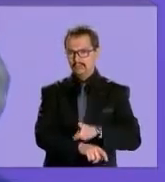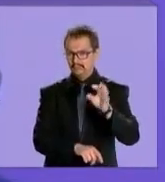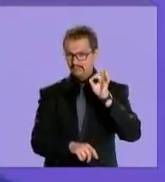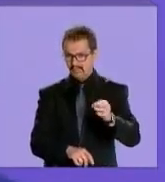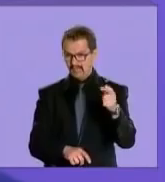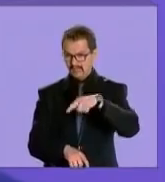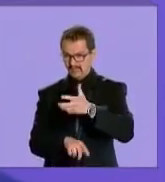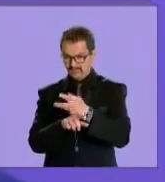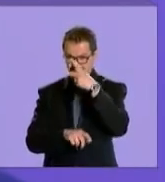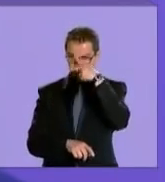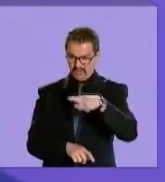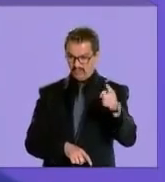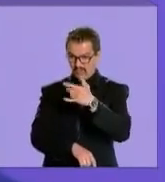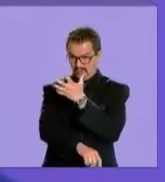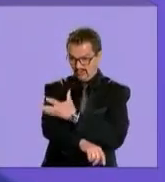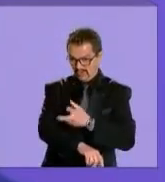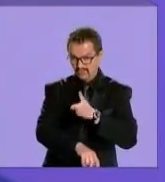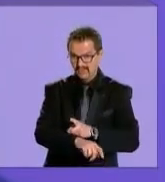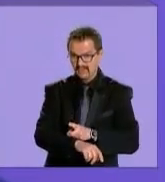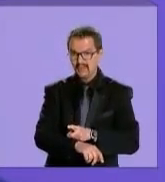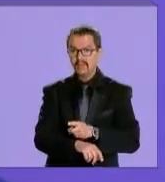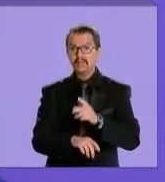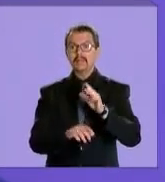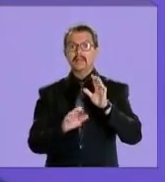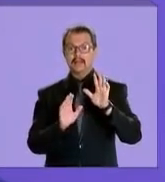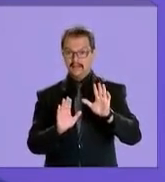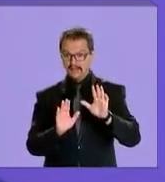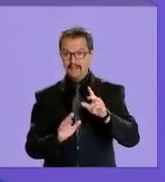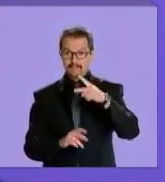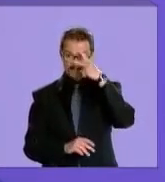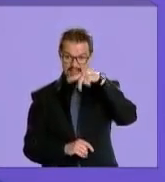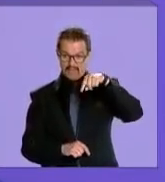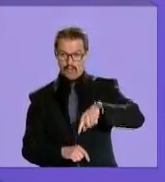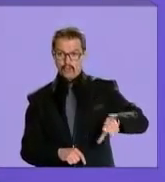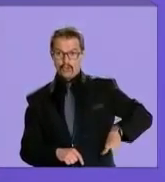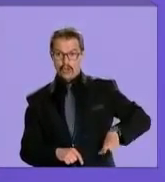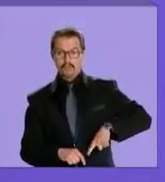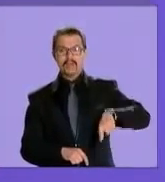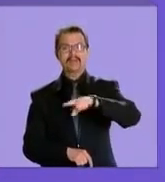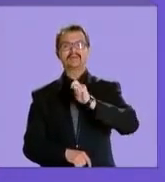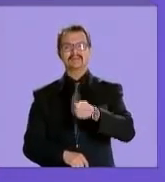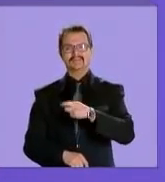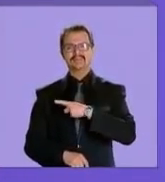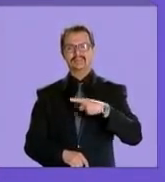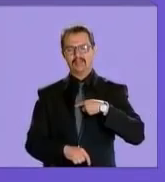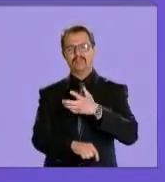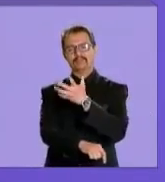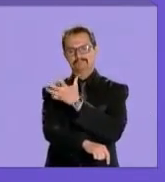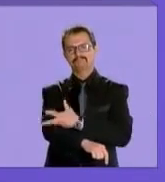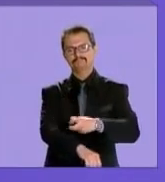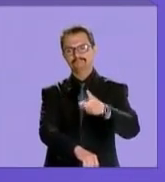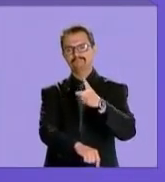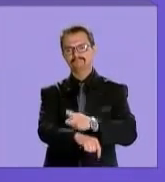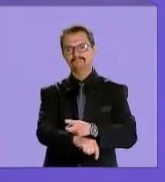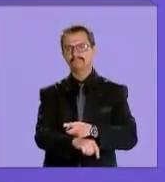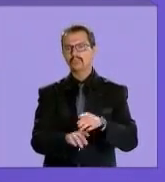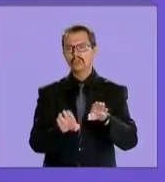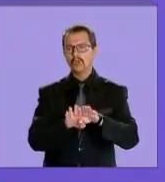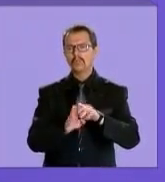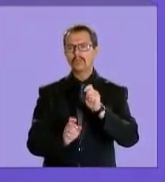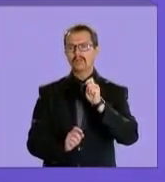que esté el gobierno de mexico sea honesto que no seamos candil de la calle y oscuridad de la